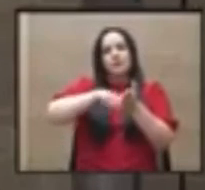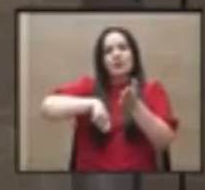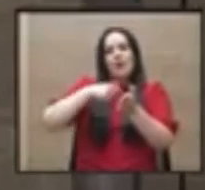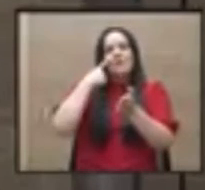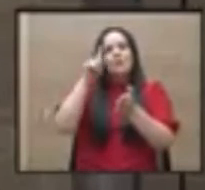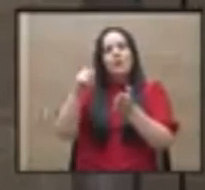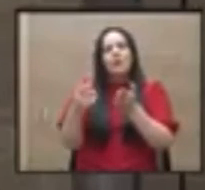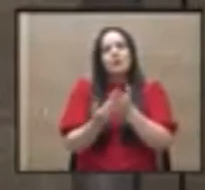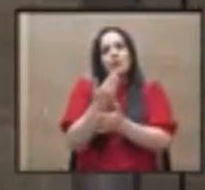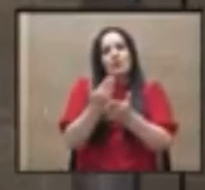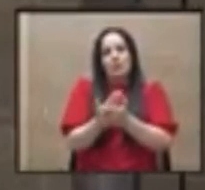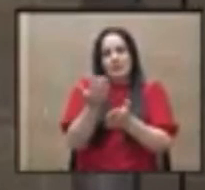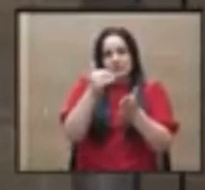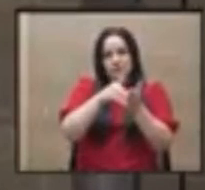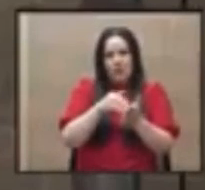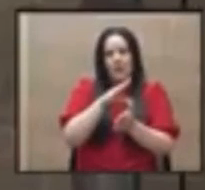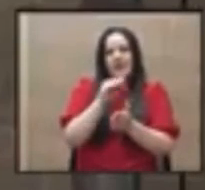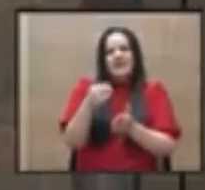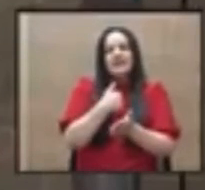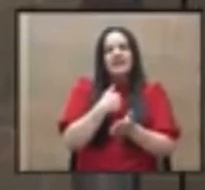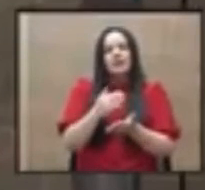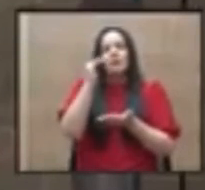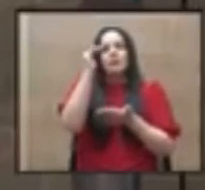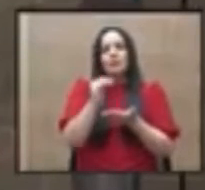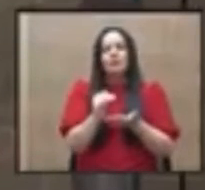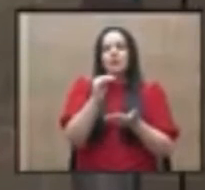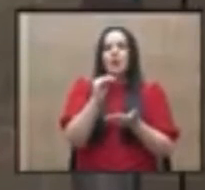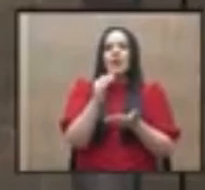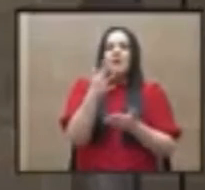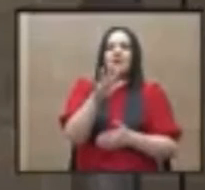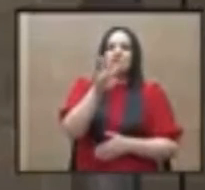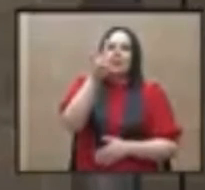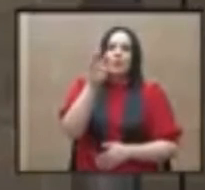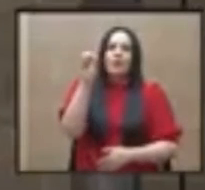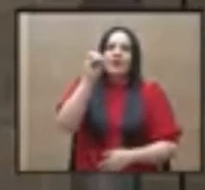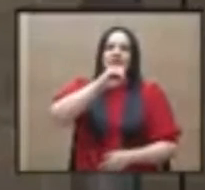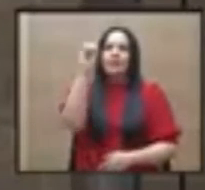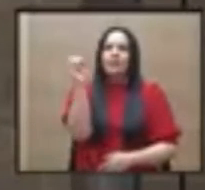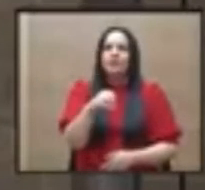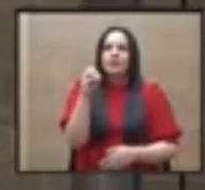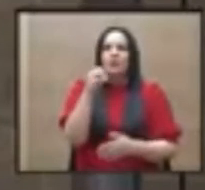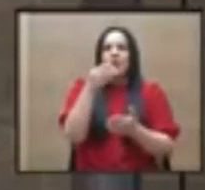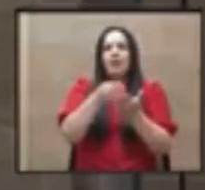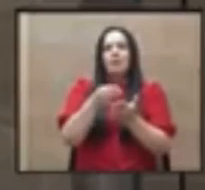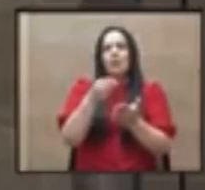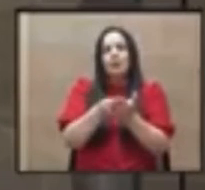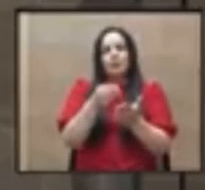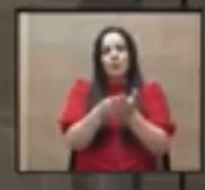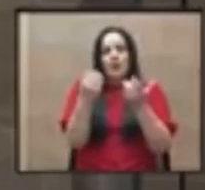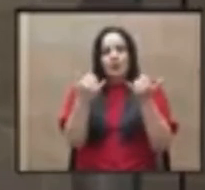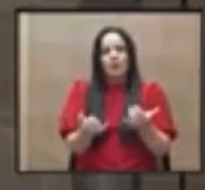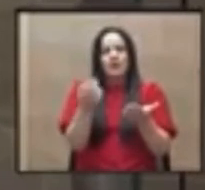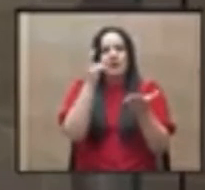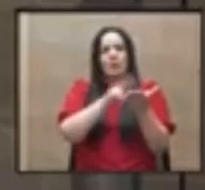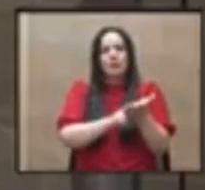renovación, obteniendo una reducción de al menos un 40% del monto vigente del contrato.